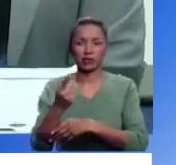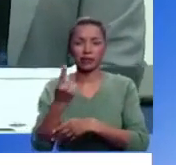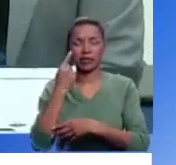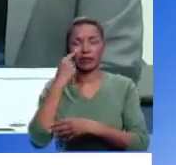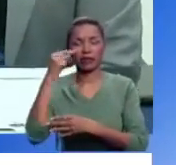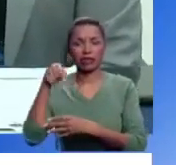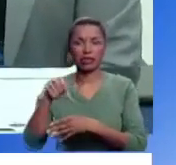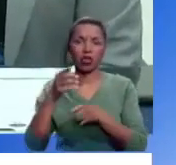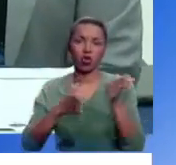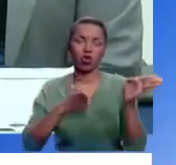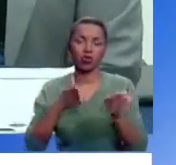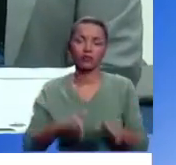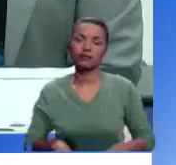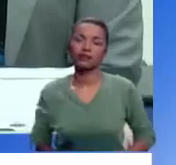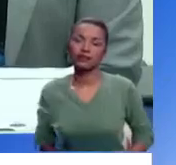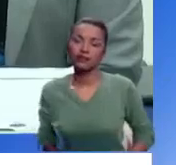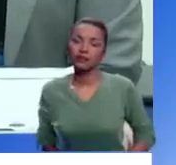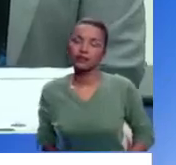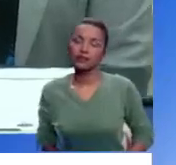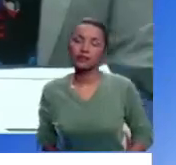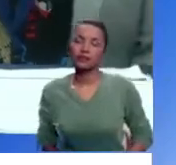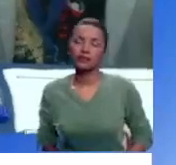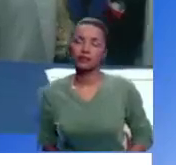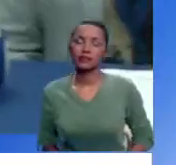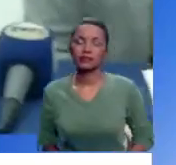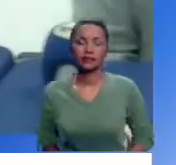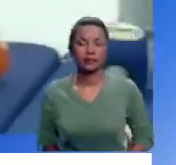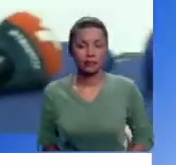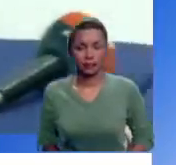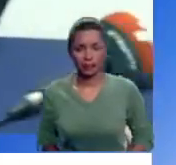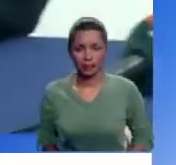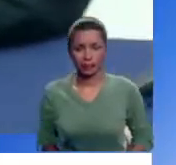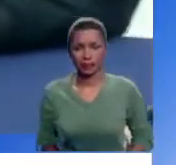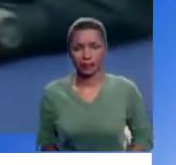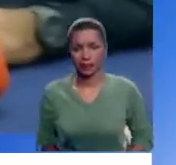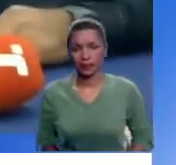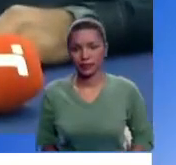primera. La pregunta para el